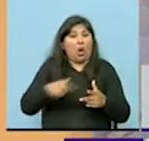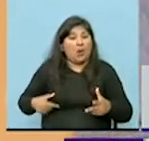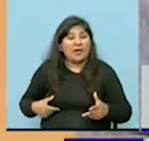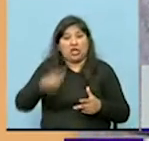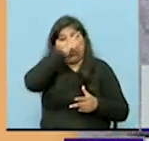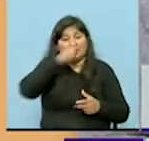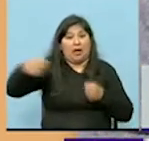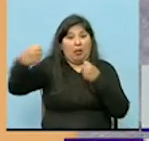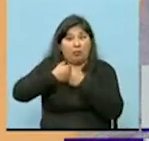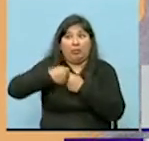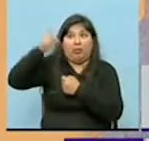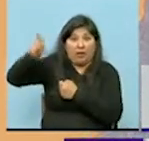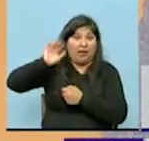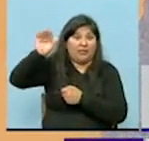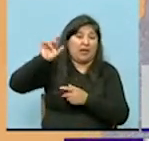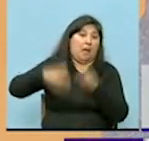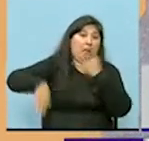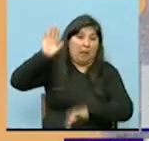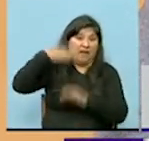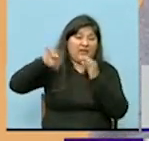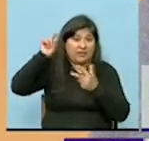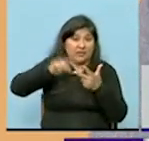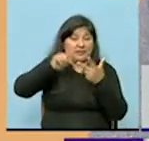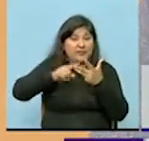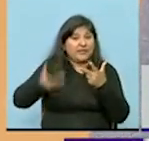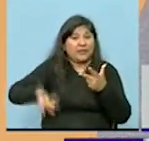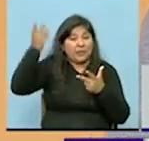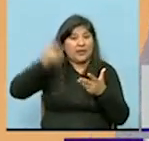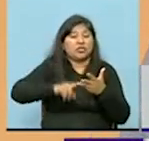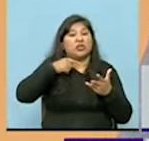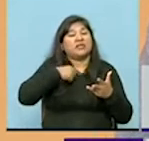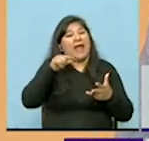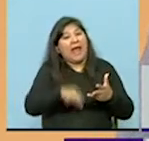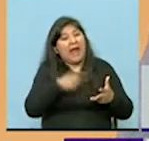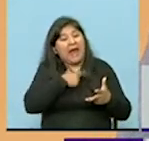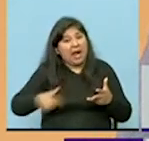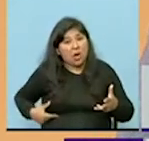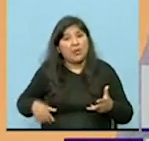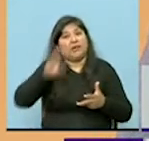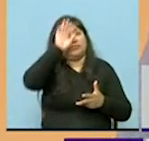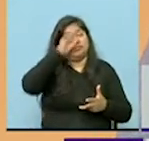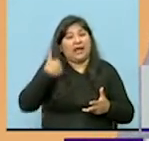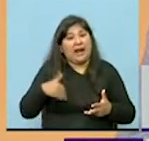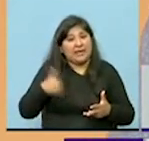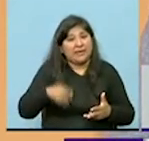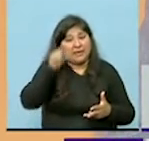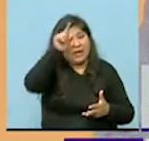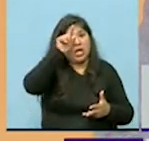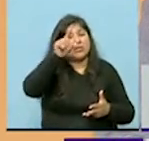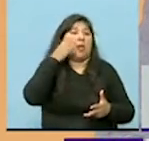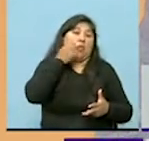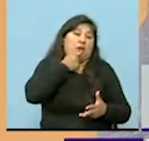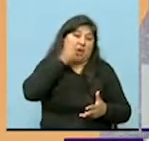le dice por favor vengan a invertir para sacarnos adelante y los de afuera nos piden buenos negocios y los empresarios